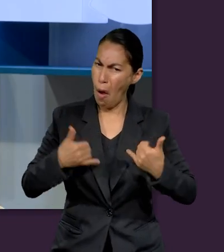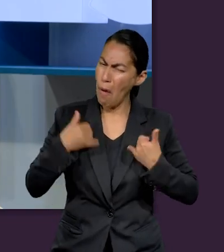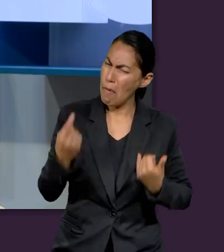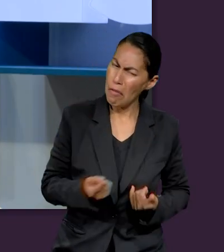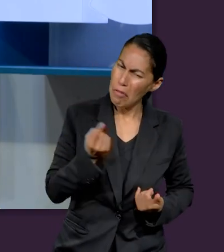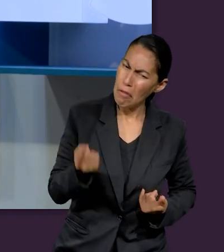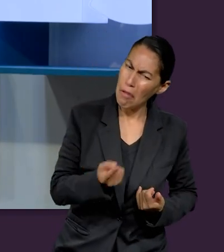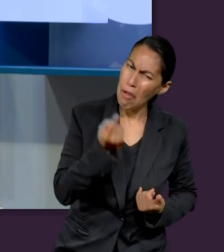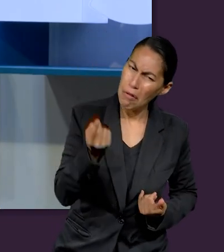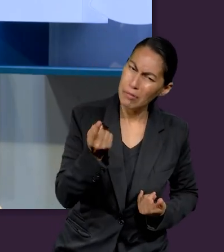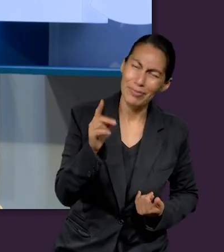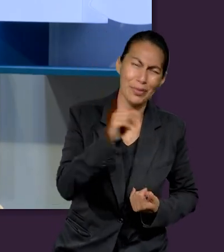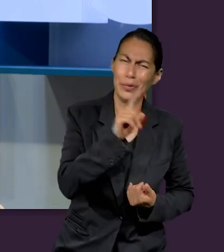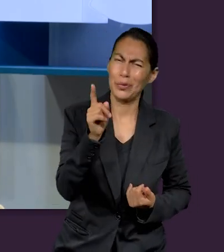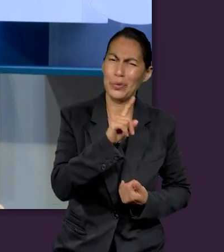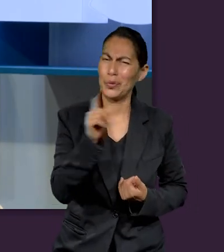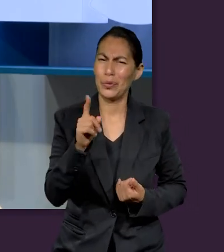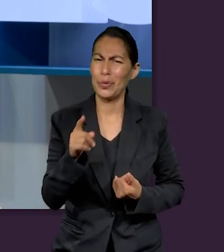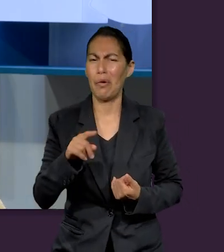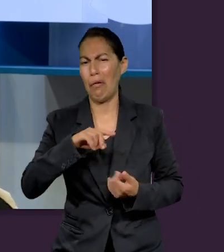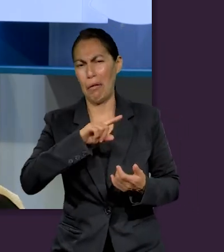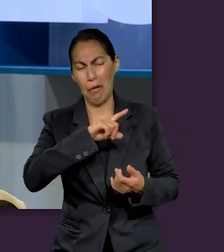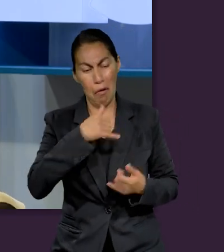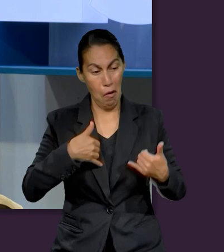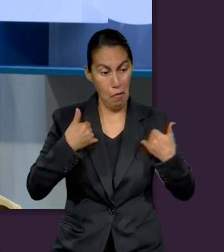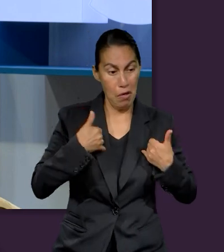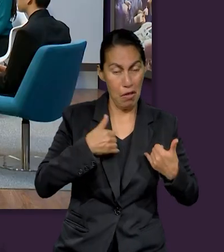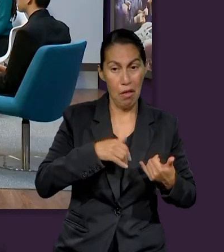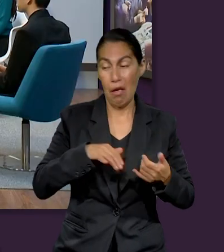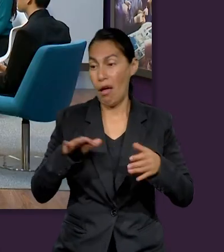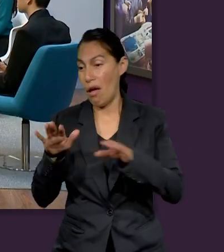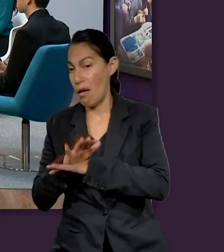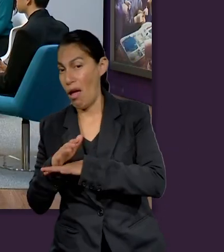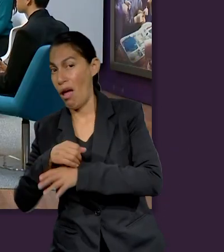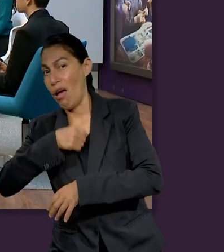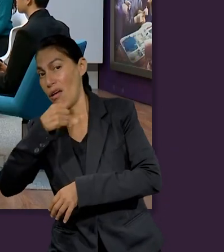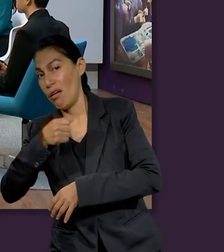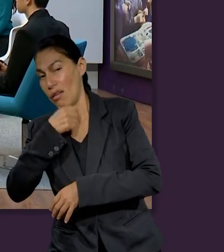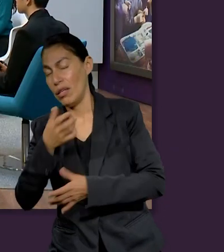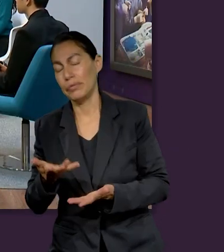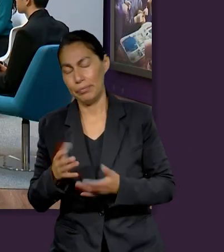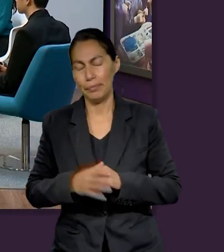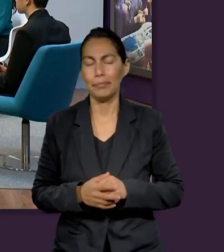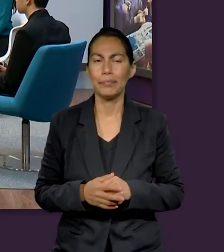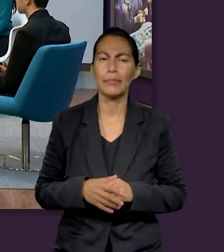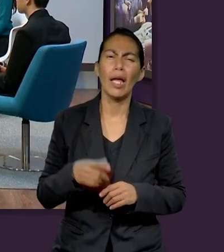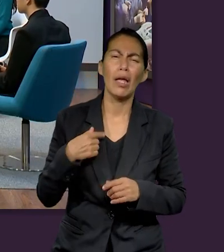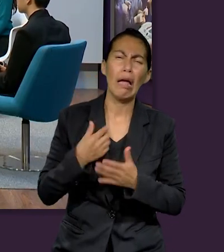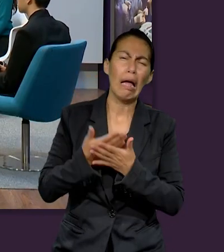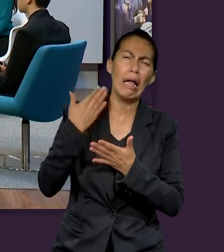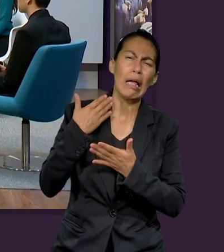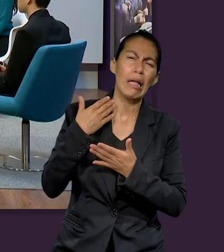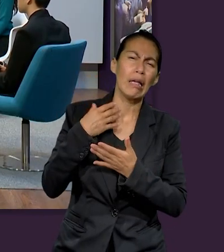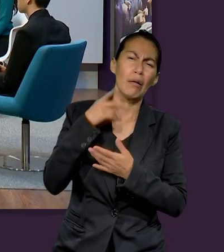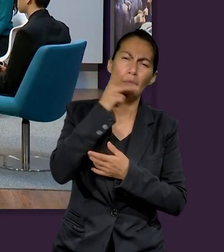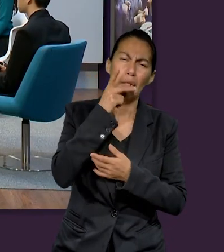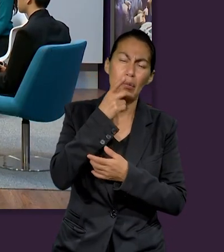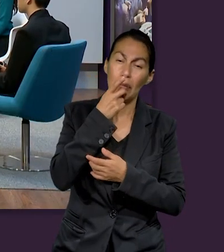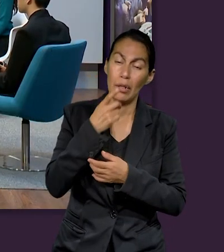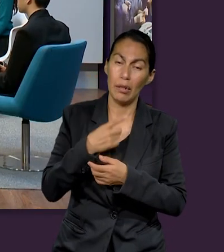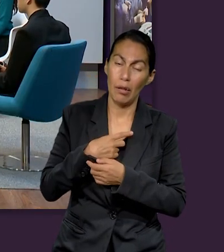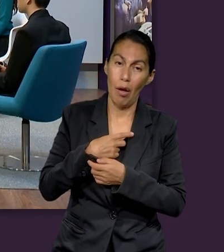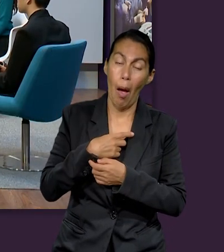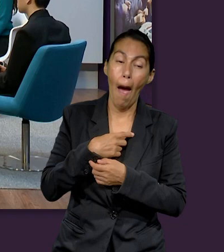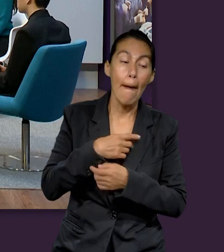tarde o temprano van a pasar a la siguiente etapa de la vida la juventud no es eterna y hay que ser jóvenes planificar